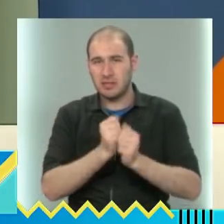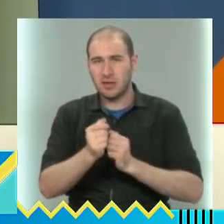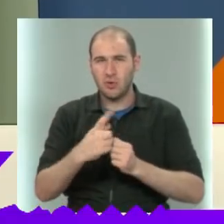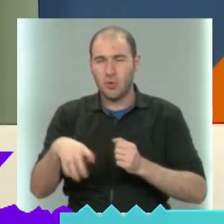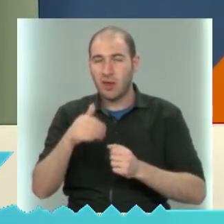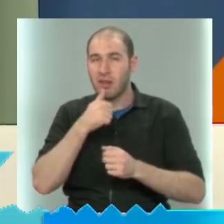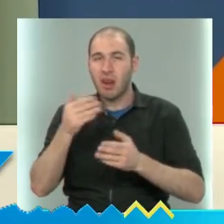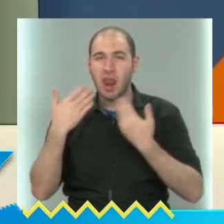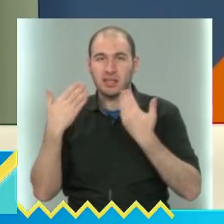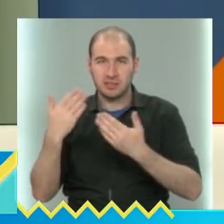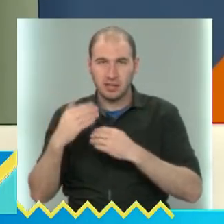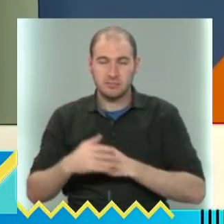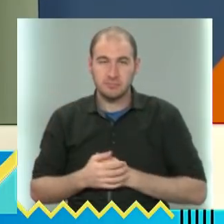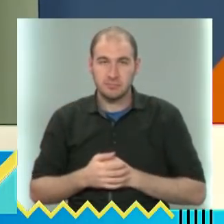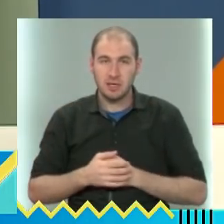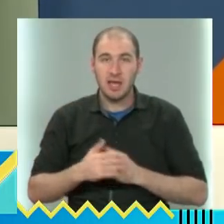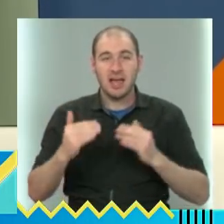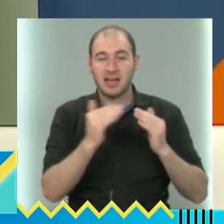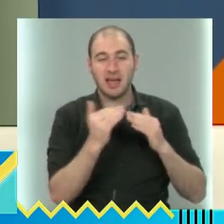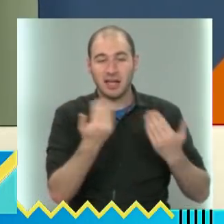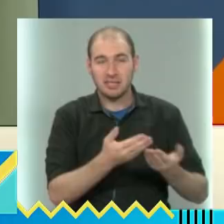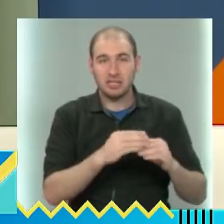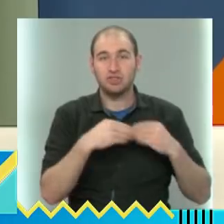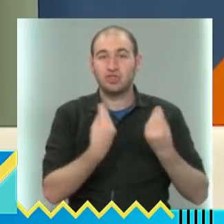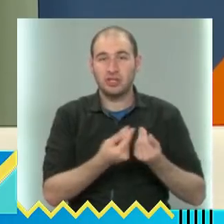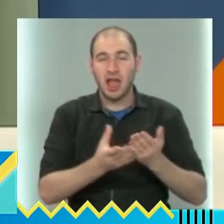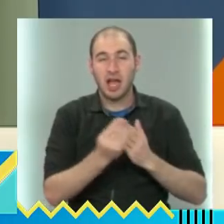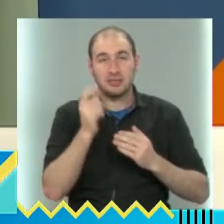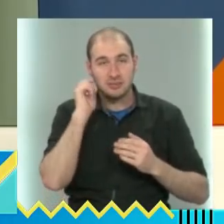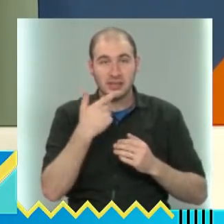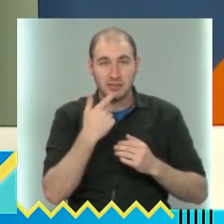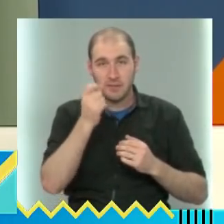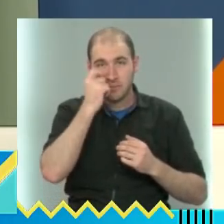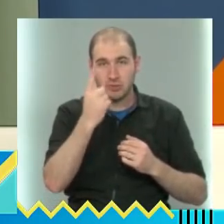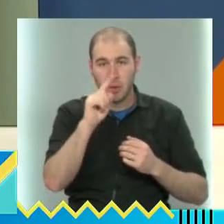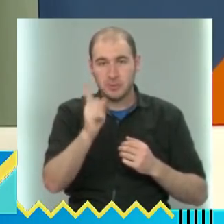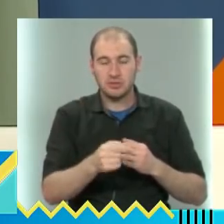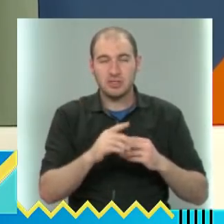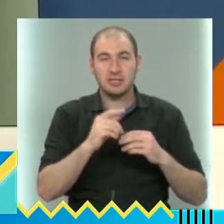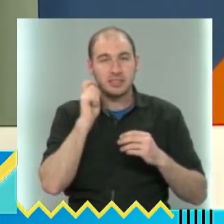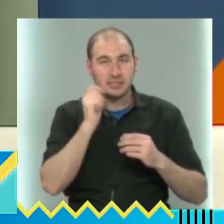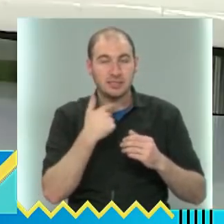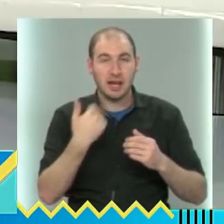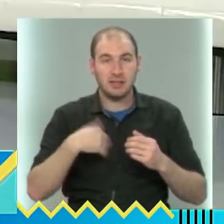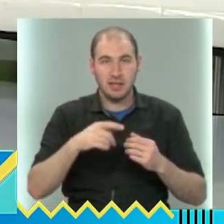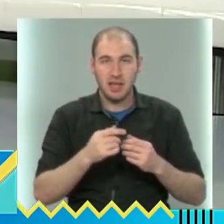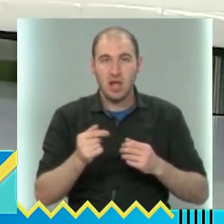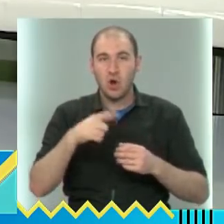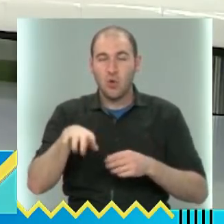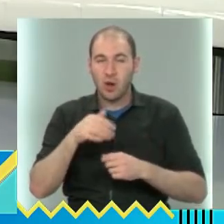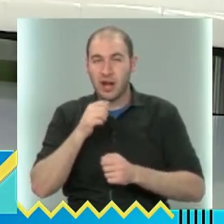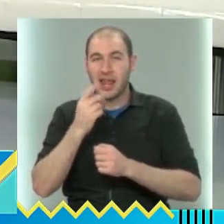centrales termoeléctricas. A los hogares, el total de consumo de gas en los hogares fue el 21% del gas consumido en el país. En las